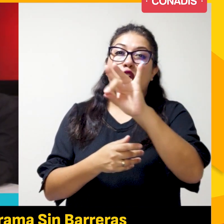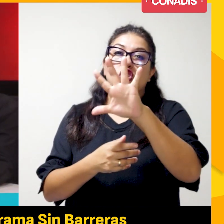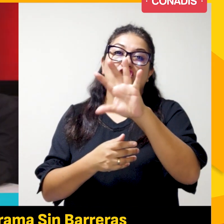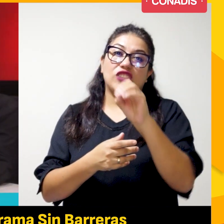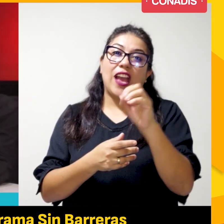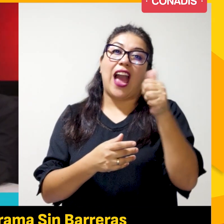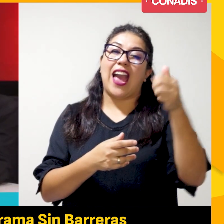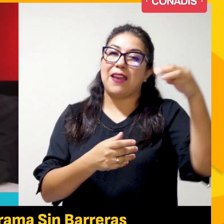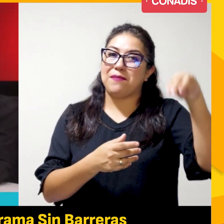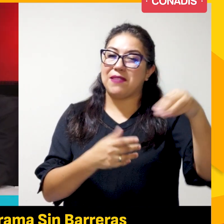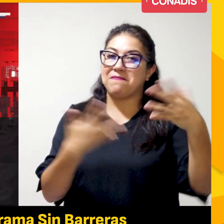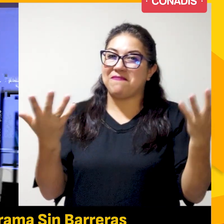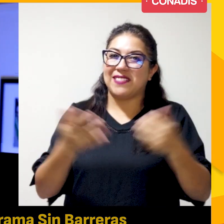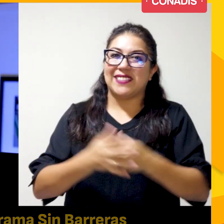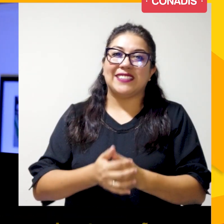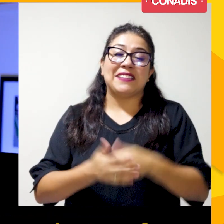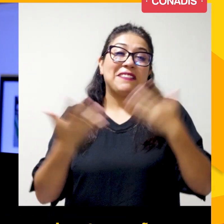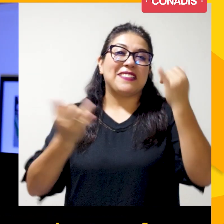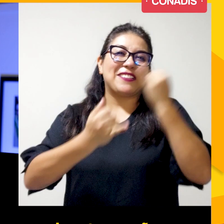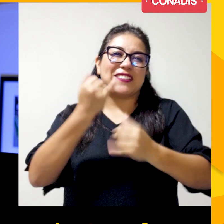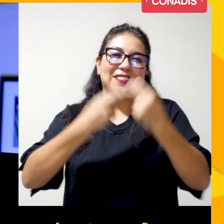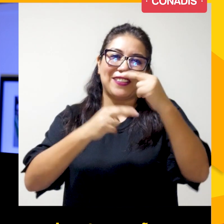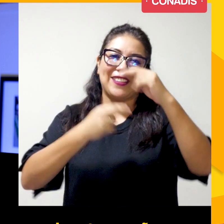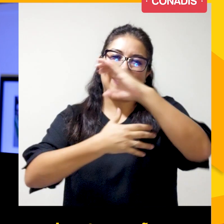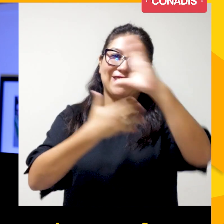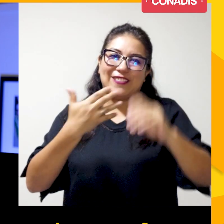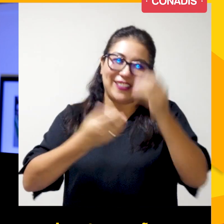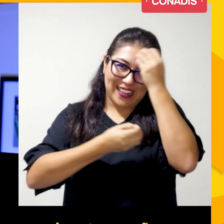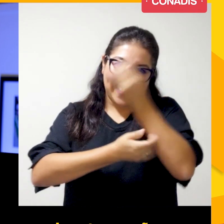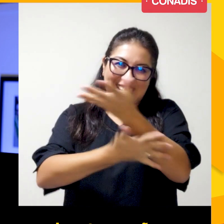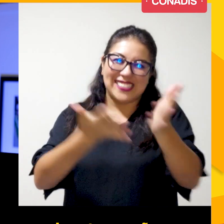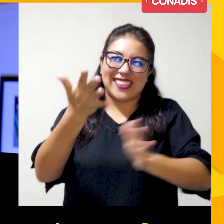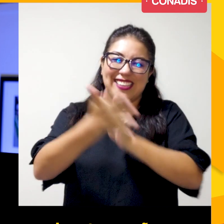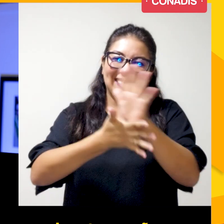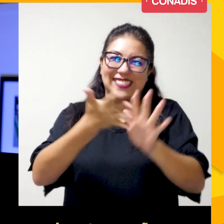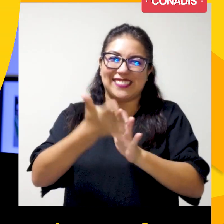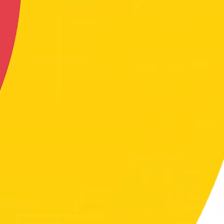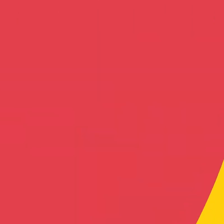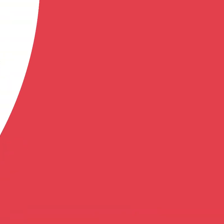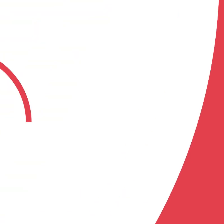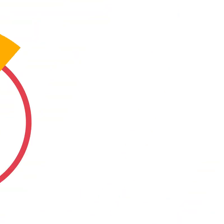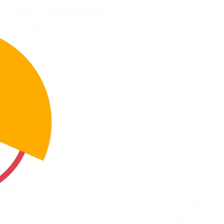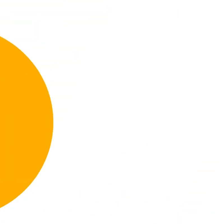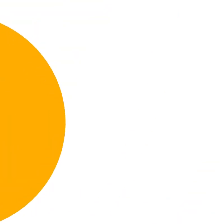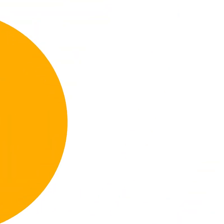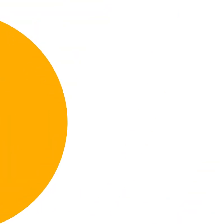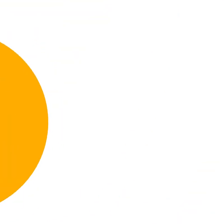8.50 de la AM. Y esto fue Noticonadis, un podcast en señas.